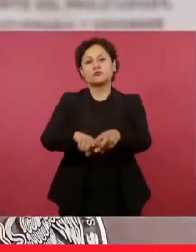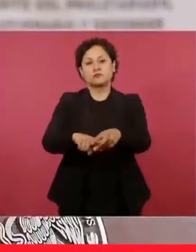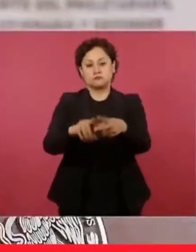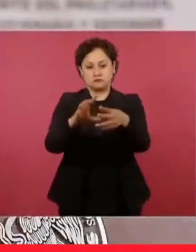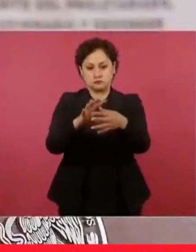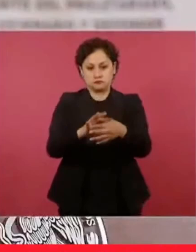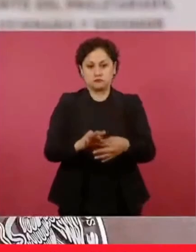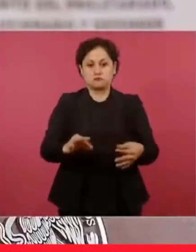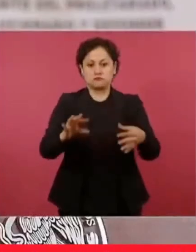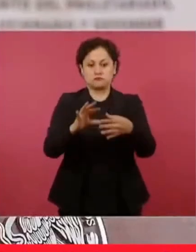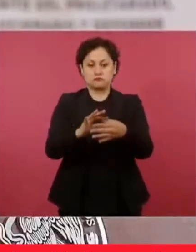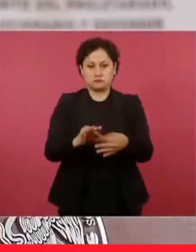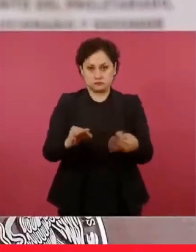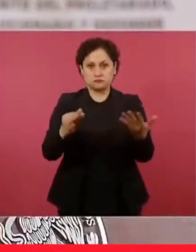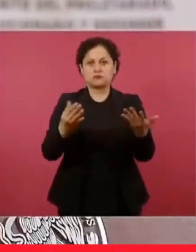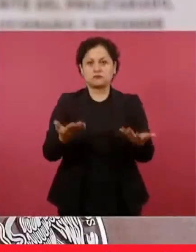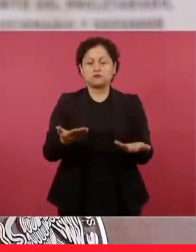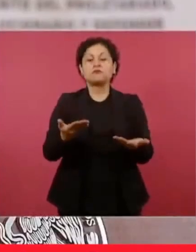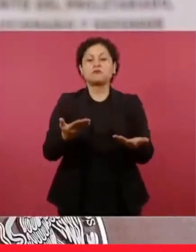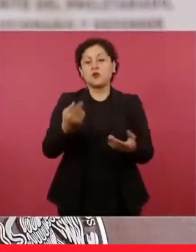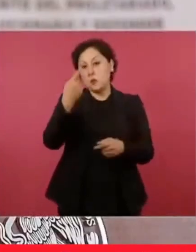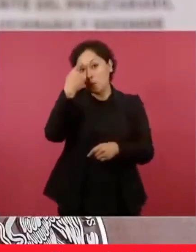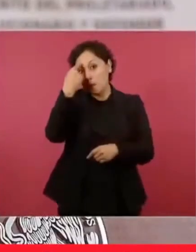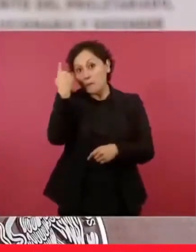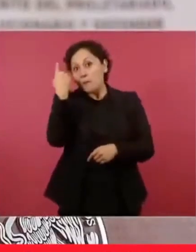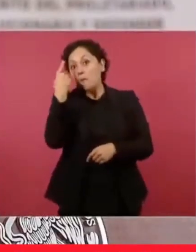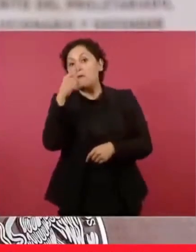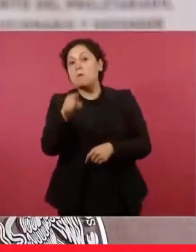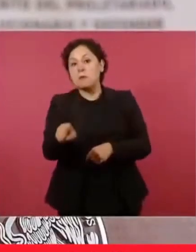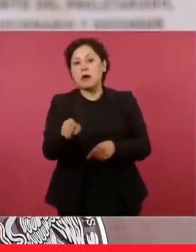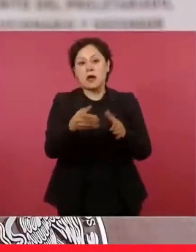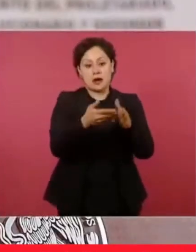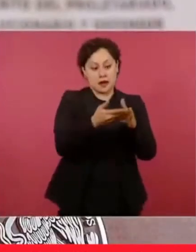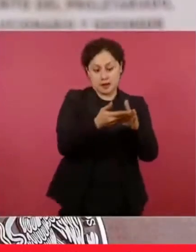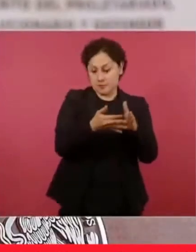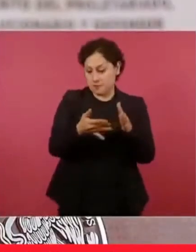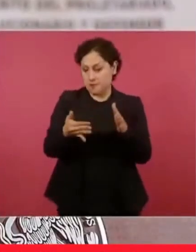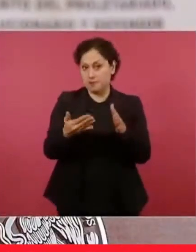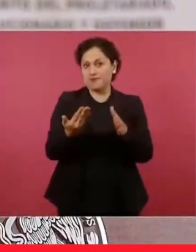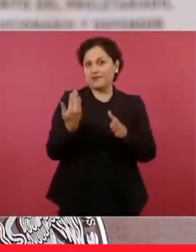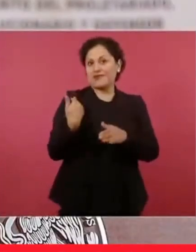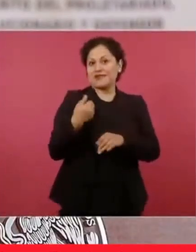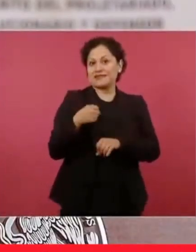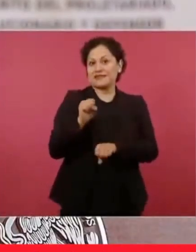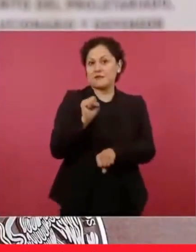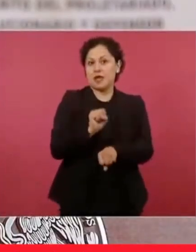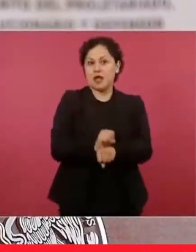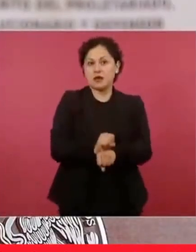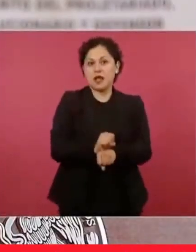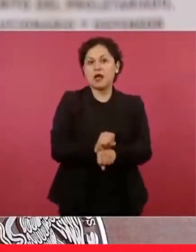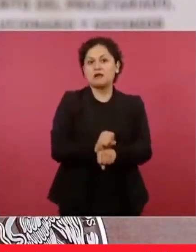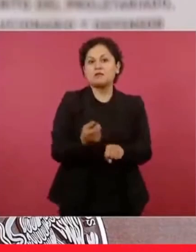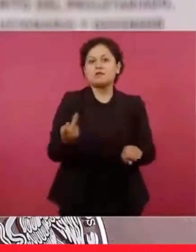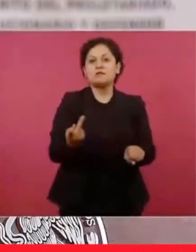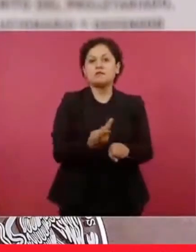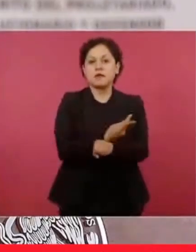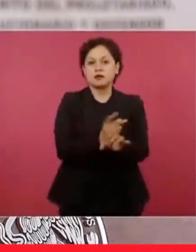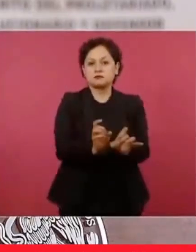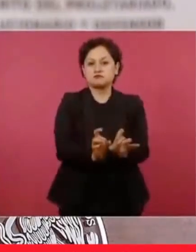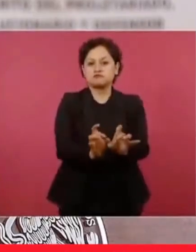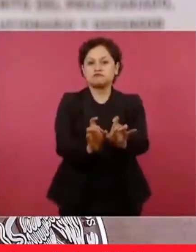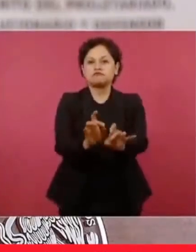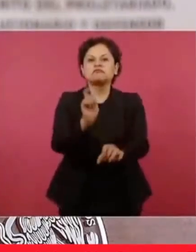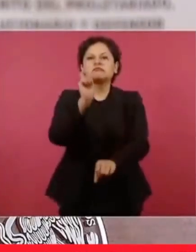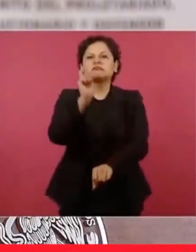para poder evaluar cuál es este análisis que ha tenido los eventos de la semana pasada en el Sistema Eléctrico Nacional, cuáles son las capacidades con